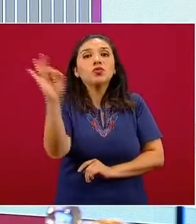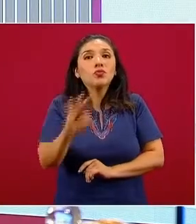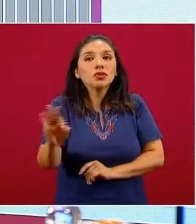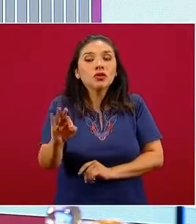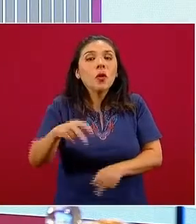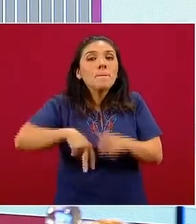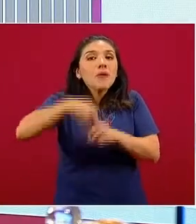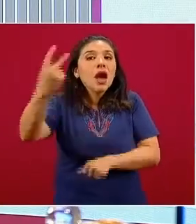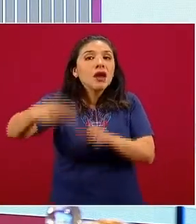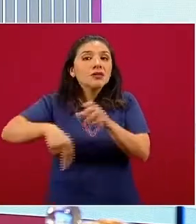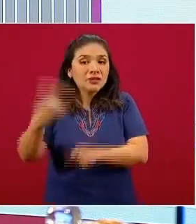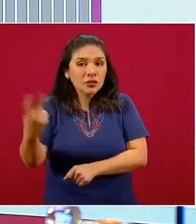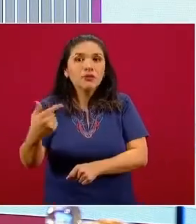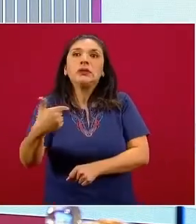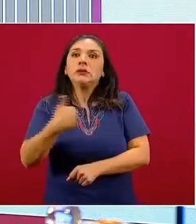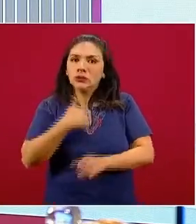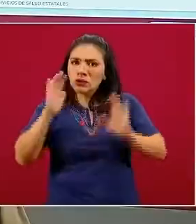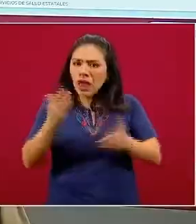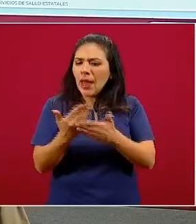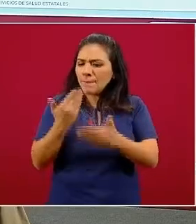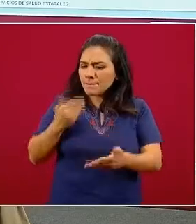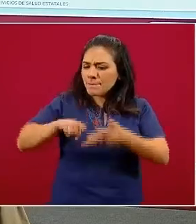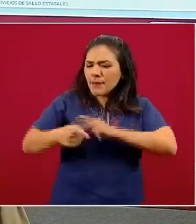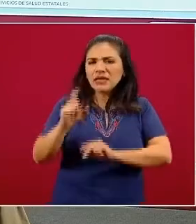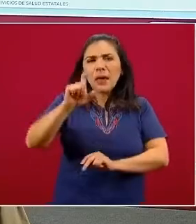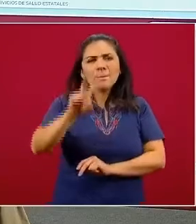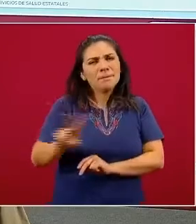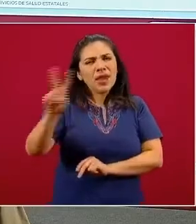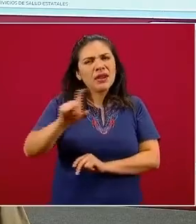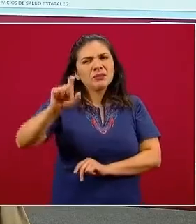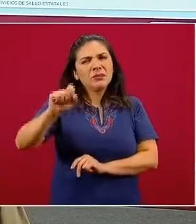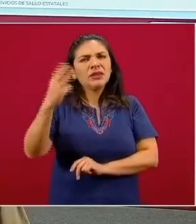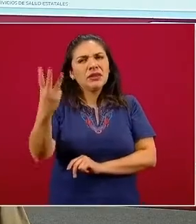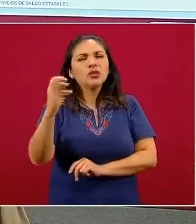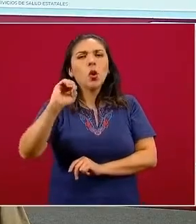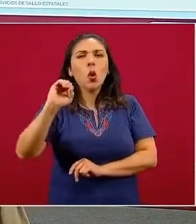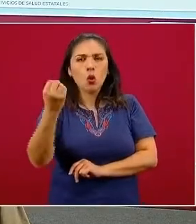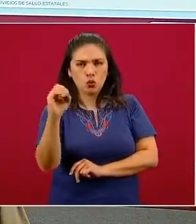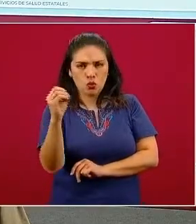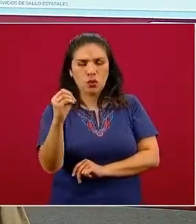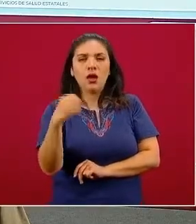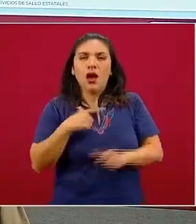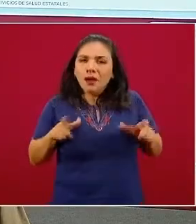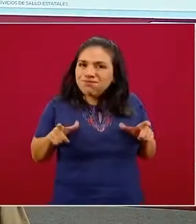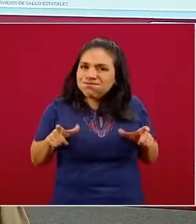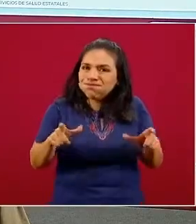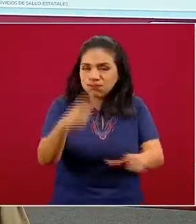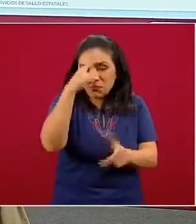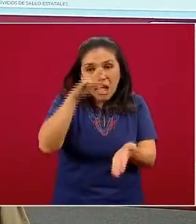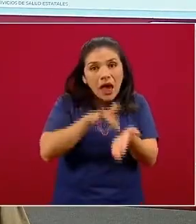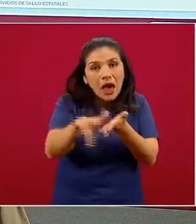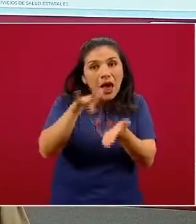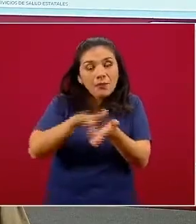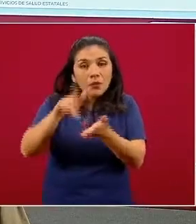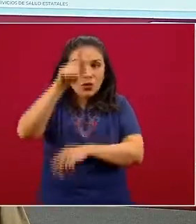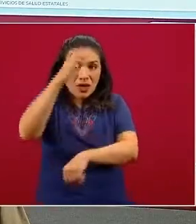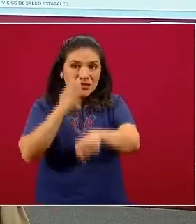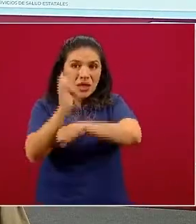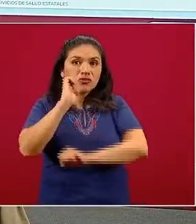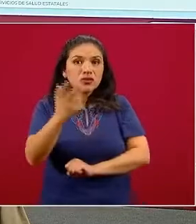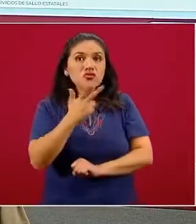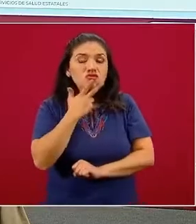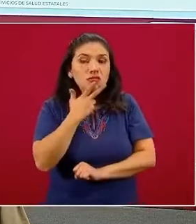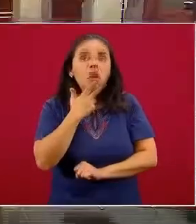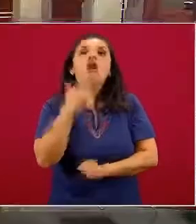camas libres. Hemos emprendido desde el pasado viernes 23 de marzo un operativo especial de apoyo al estado de